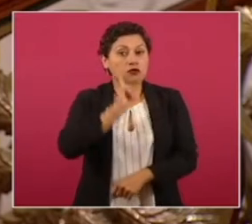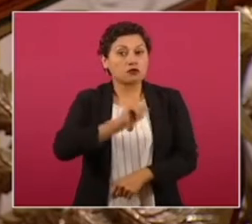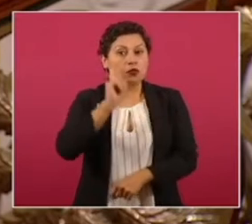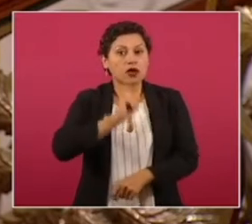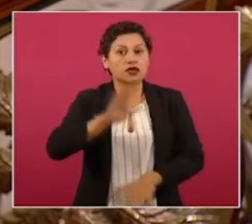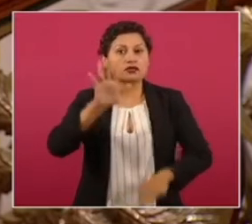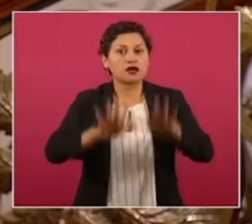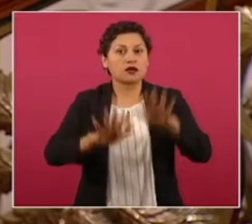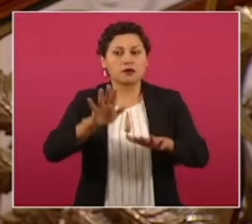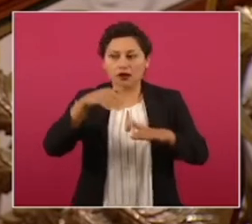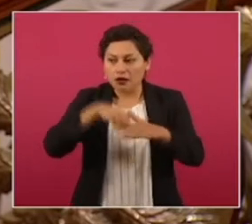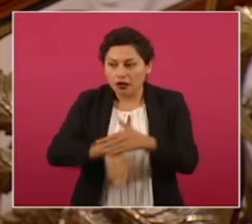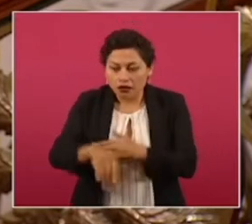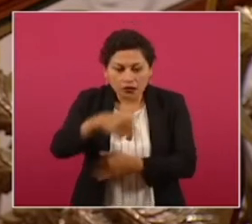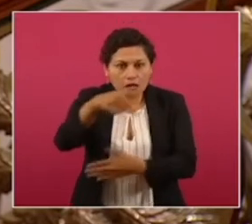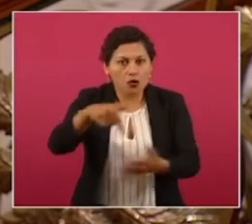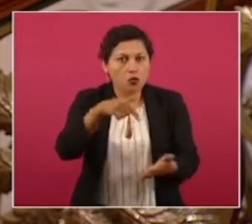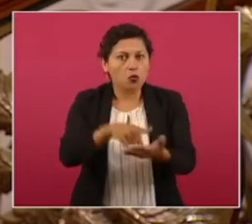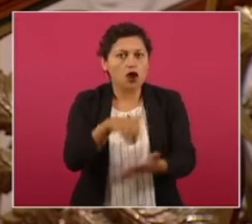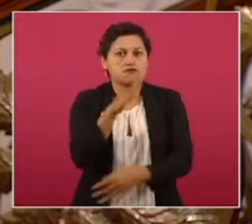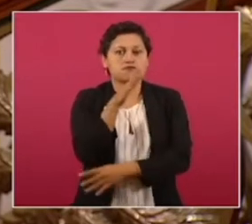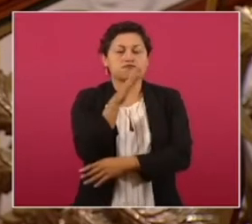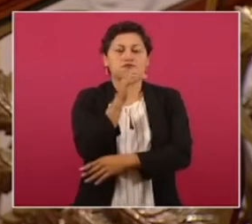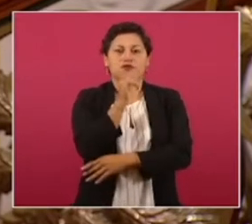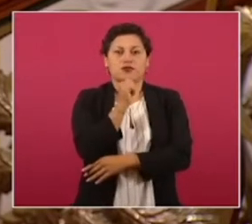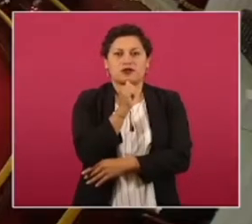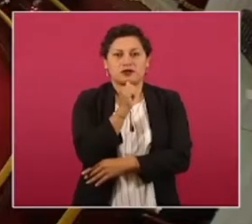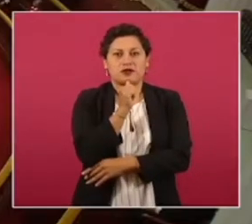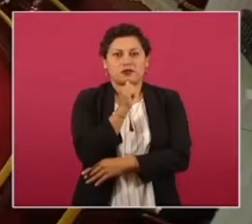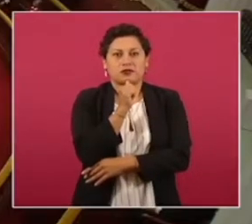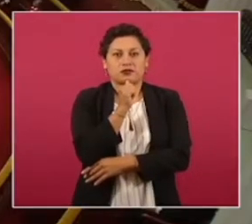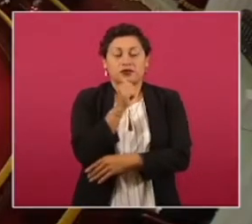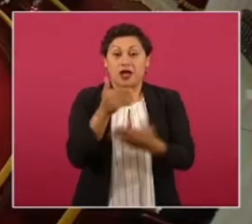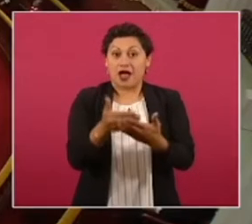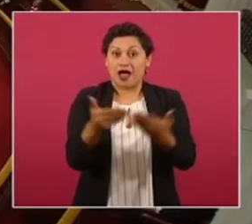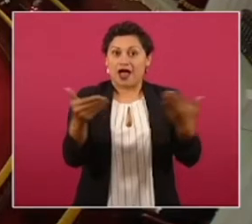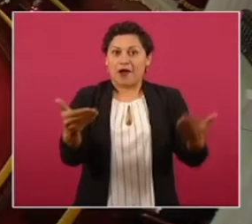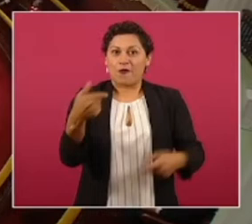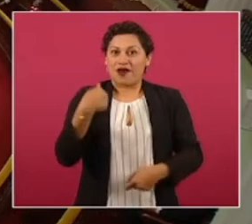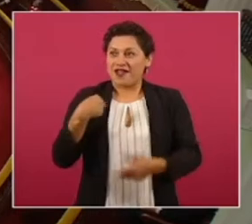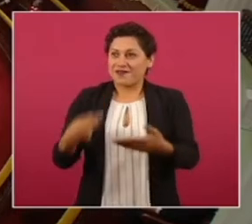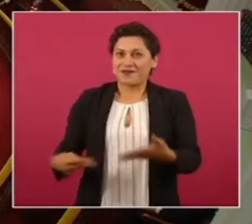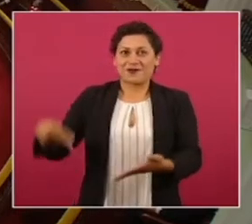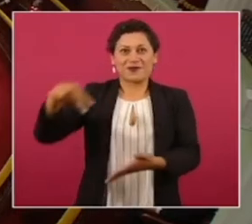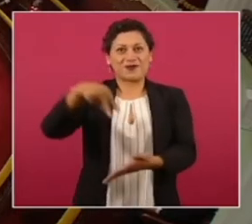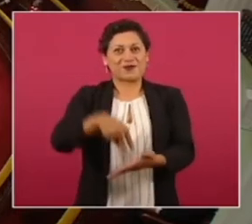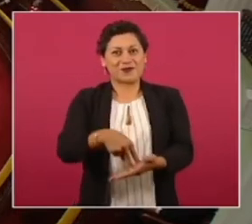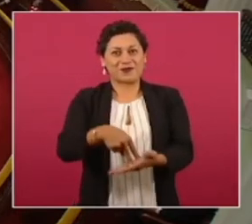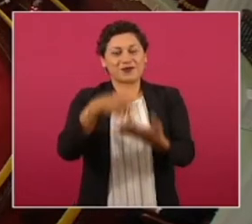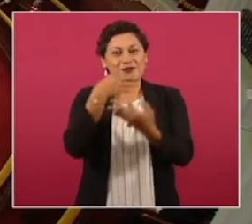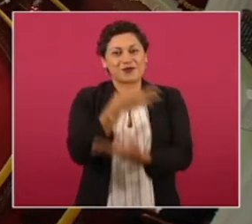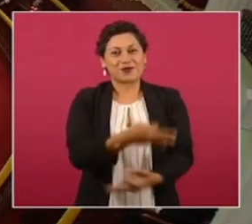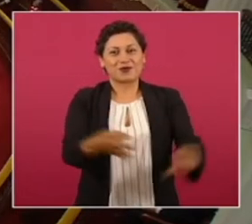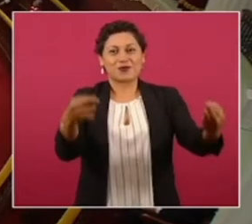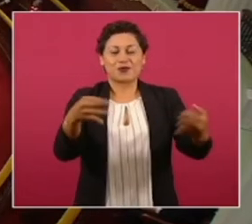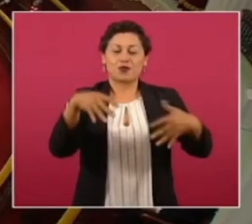a este espacio, en el que hoy tengo el orgullo de compartirles este mensaje,